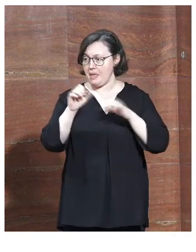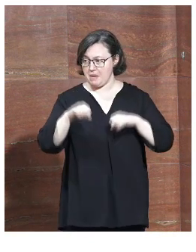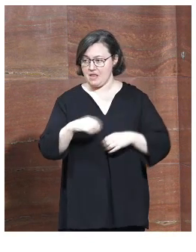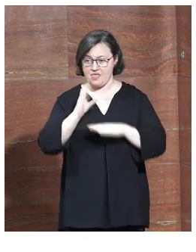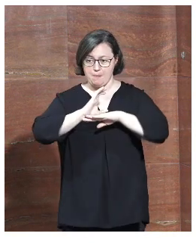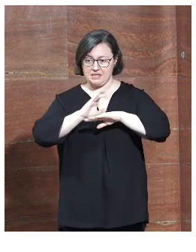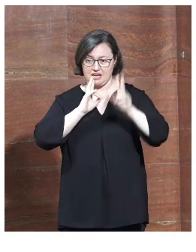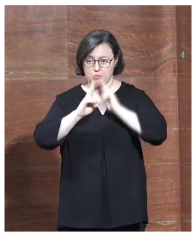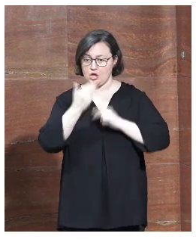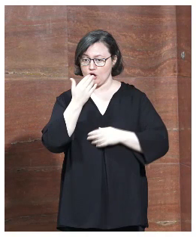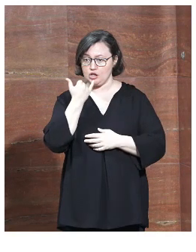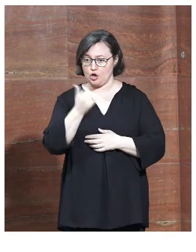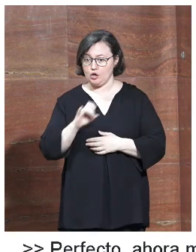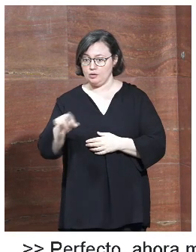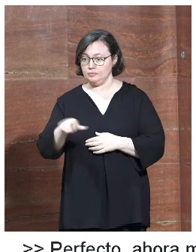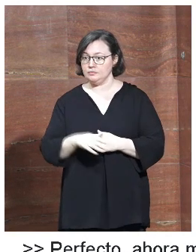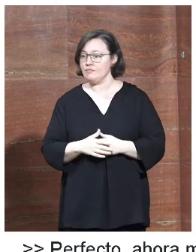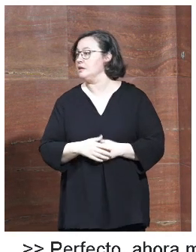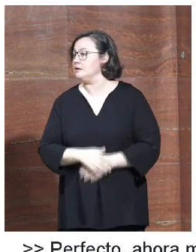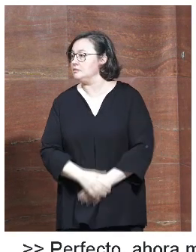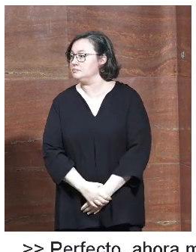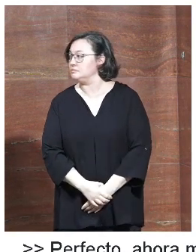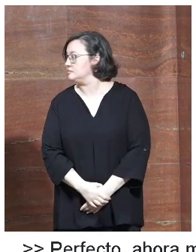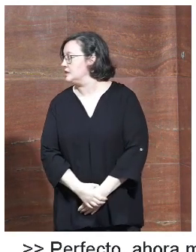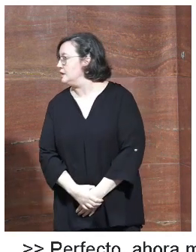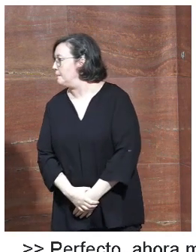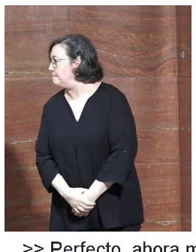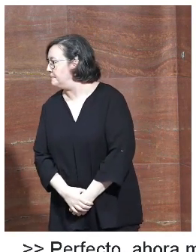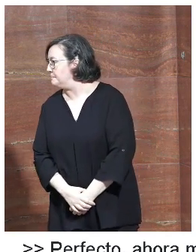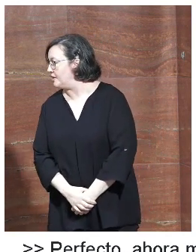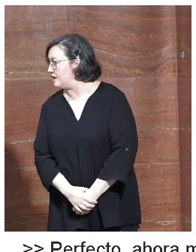CEAPAT. Bien, pues con esto, si hay